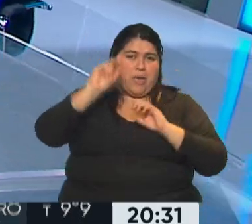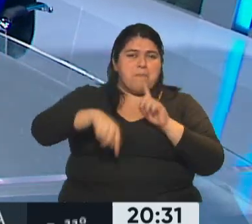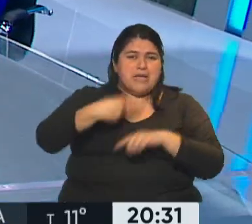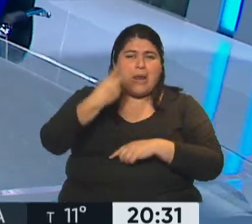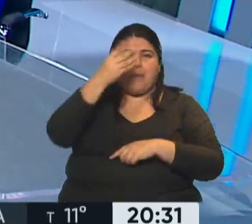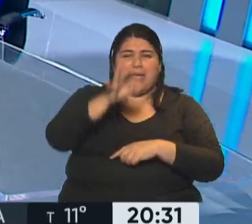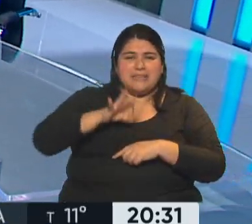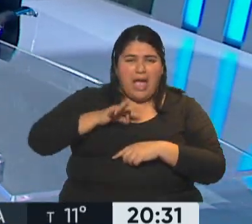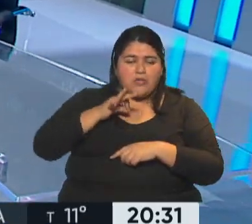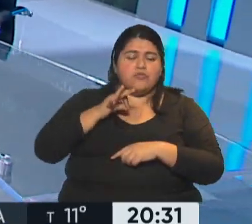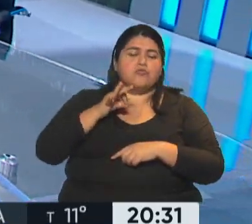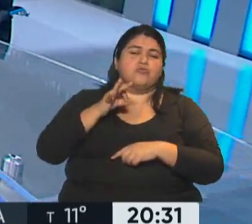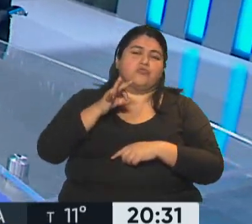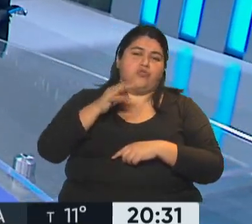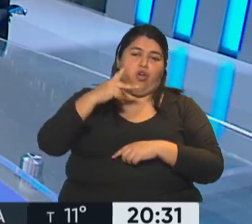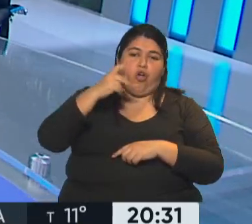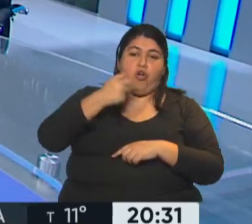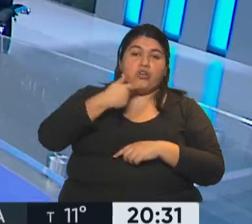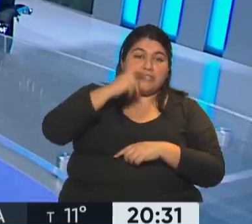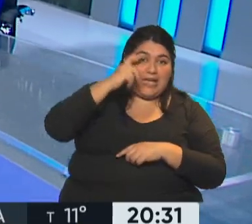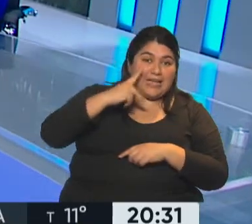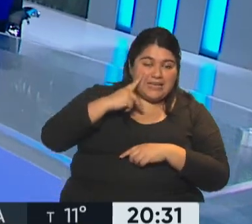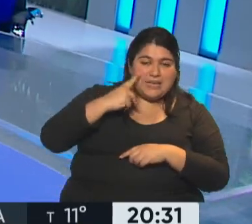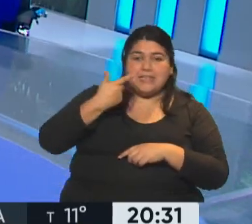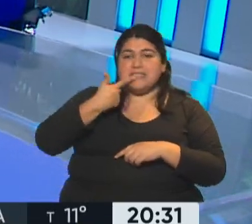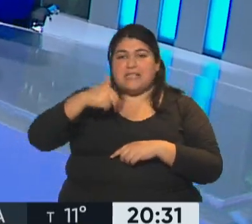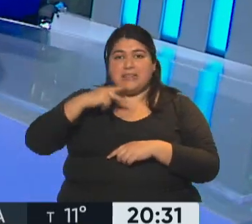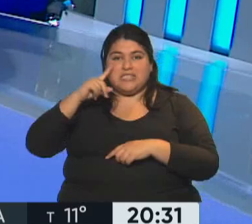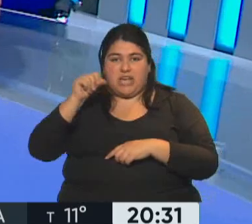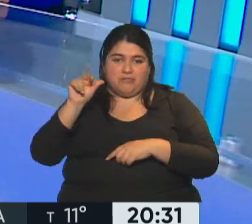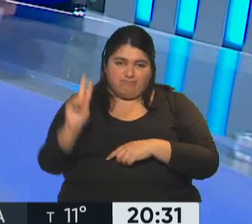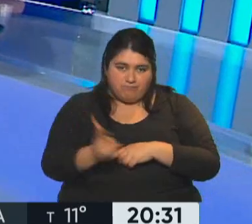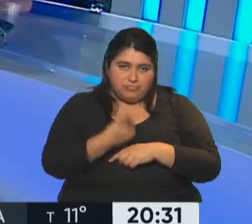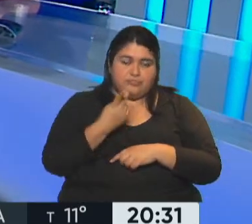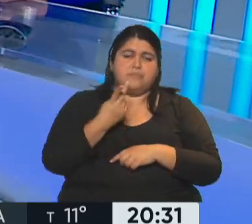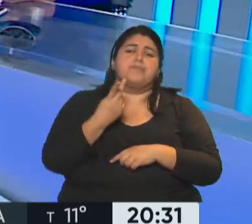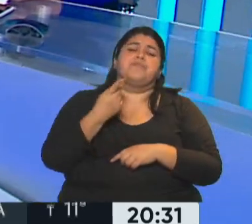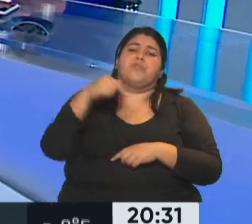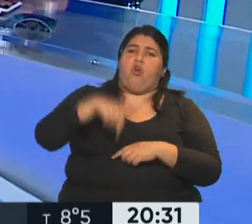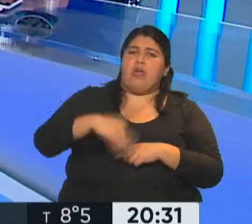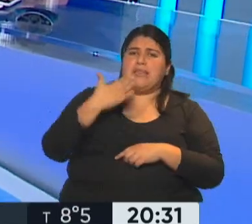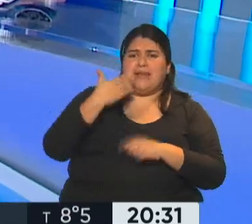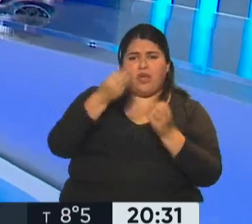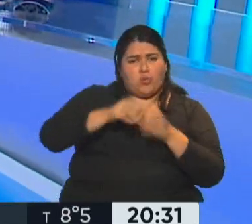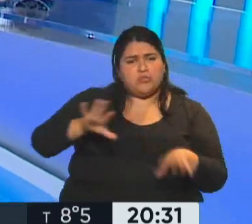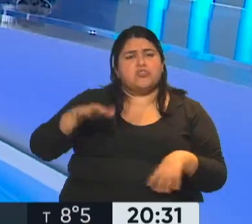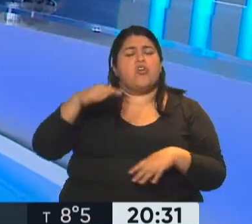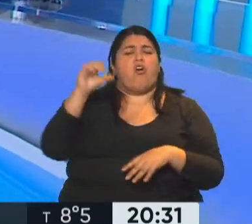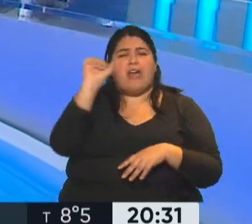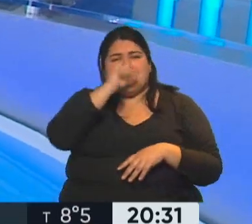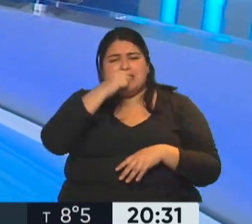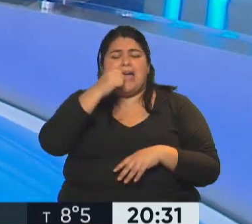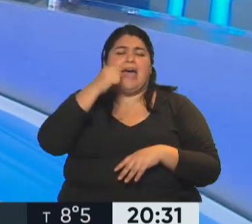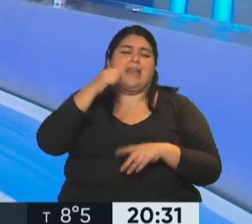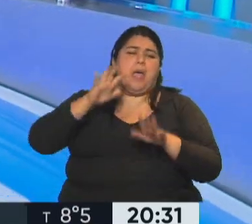20 años del crimen de Costequi y Santillán. Comenzaron a la tarde. Hubo diversos actos, se están haciendo recitales. Va a haber una marcha de